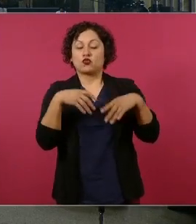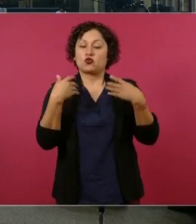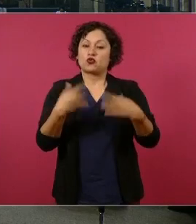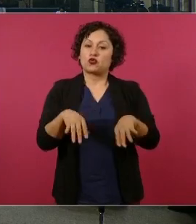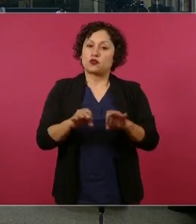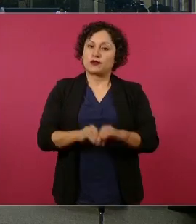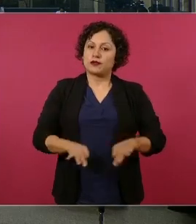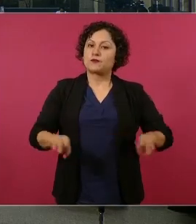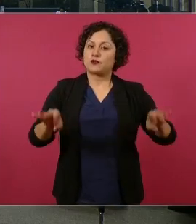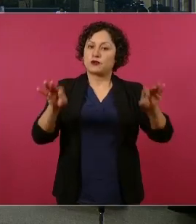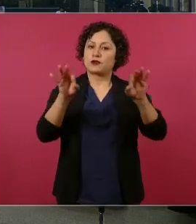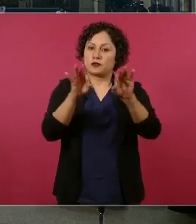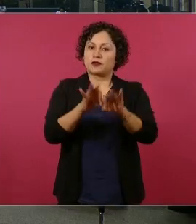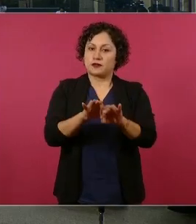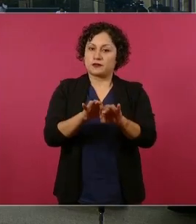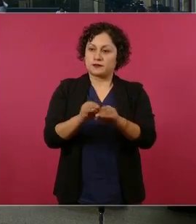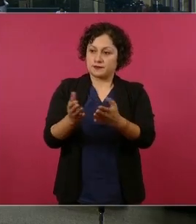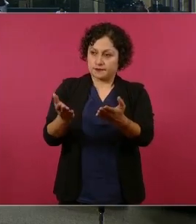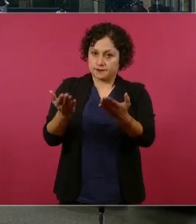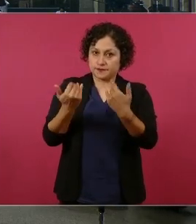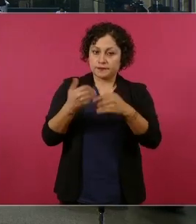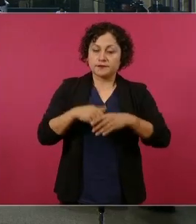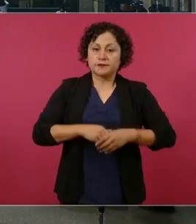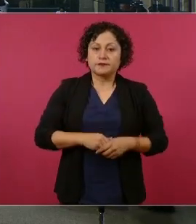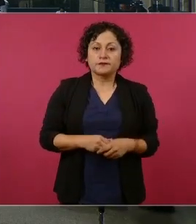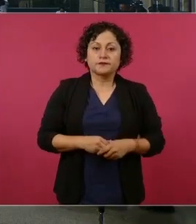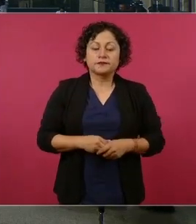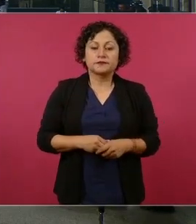avance. Adelante.